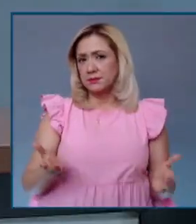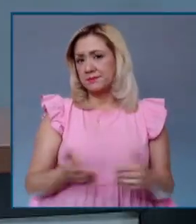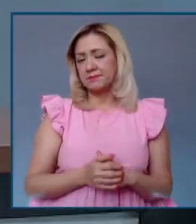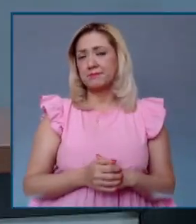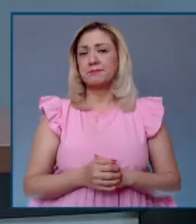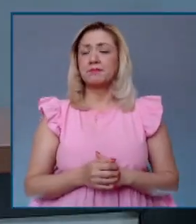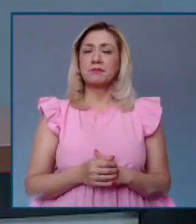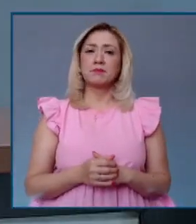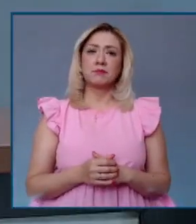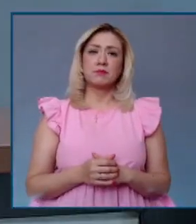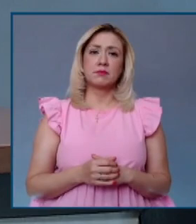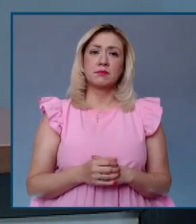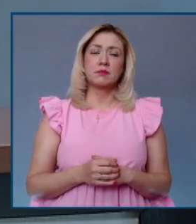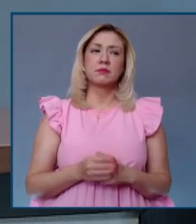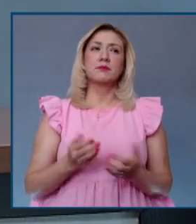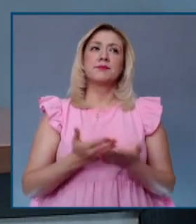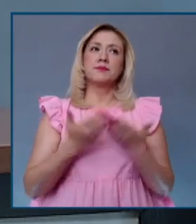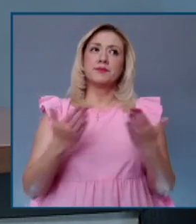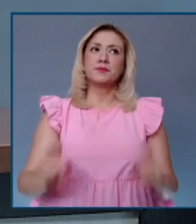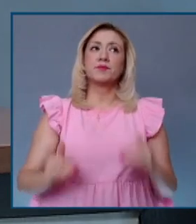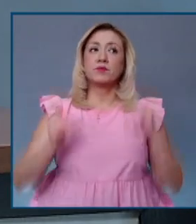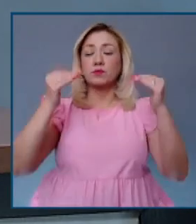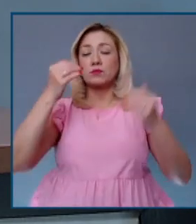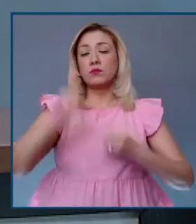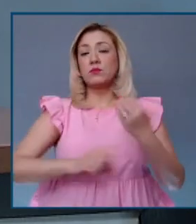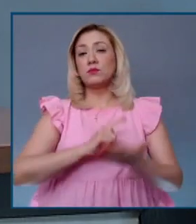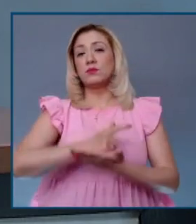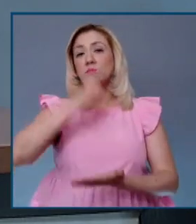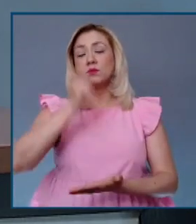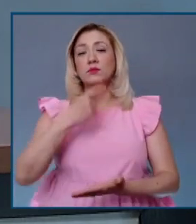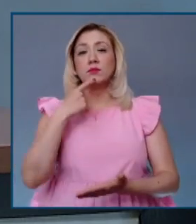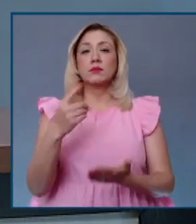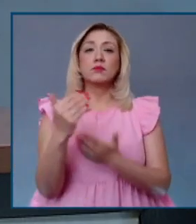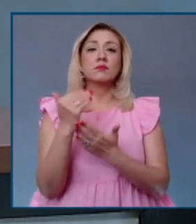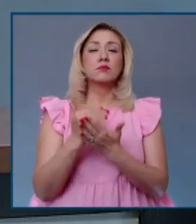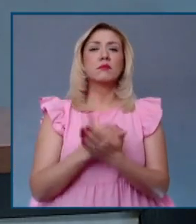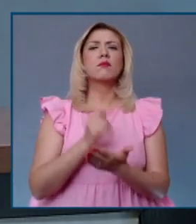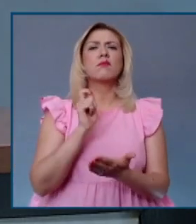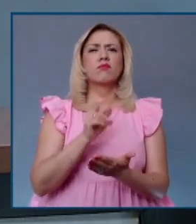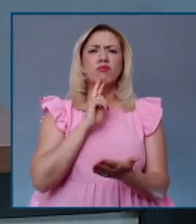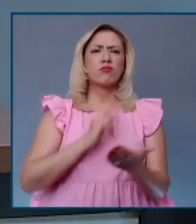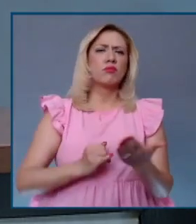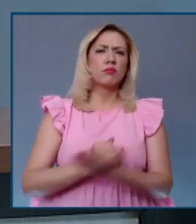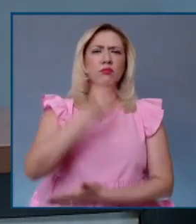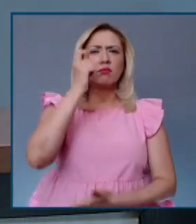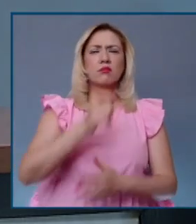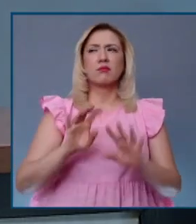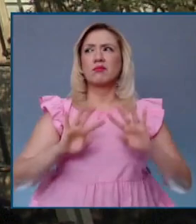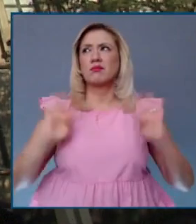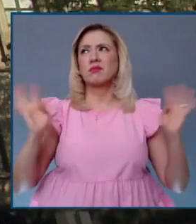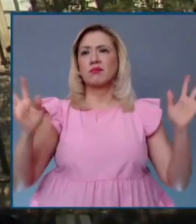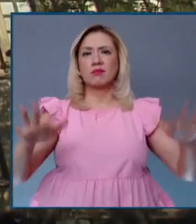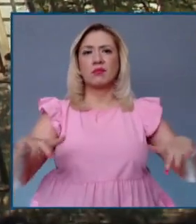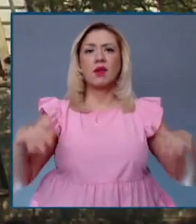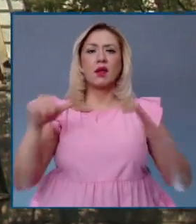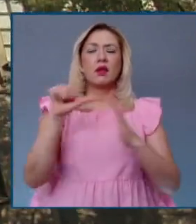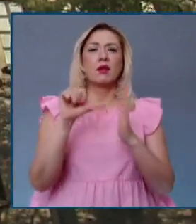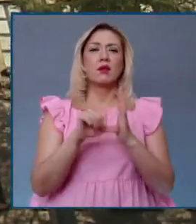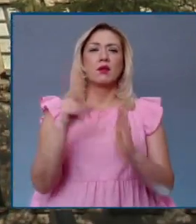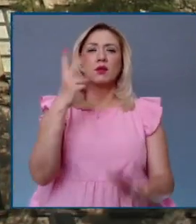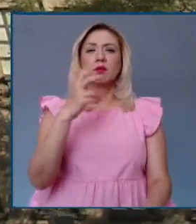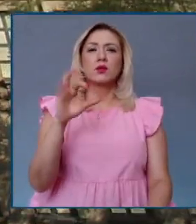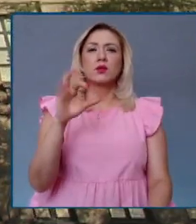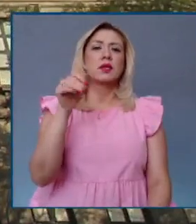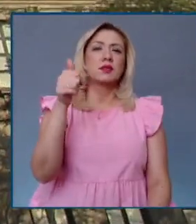La Suprema Corte realizó algunas precisiones a la resolución del Pleno que declaró la invalidez del artículo 256 del